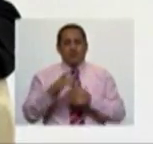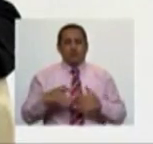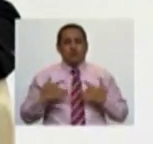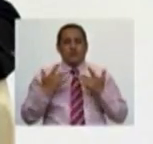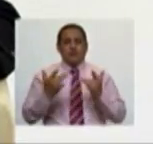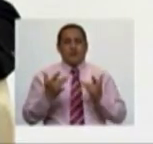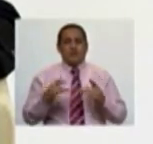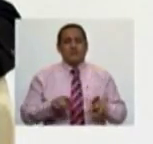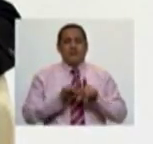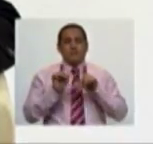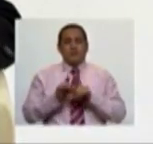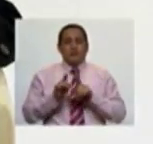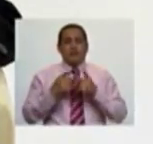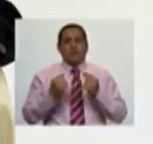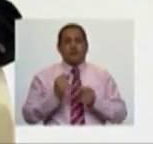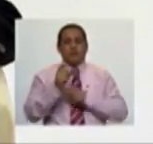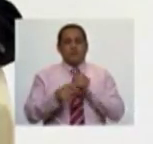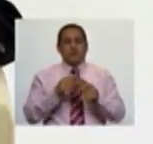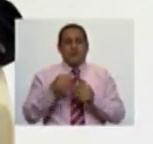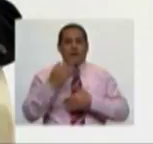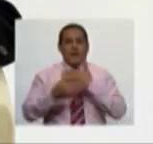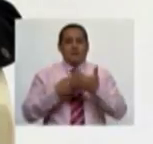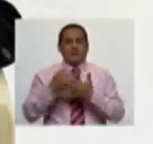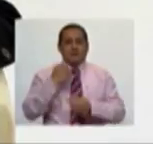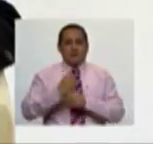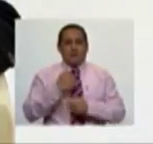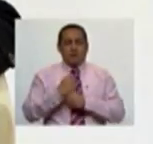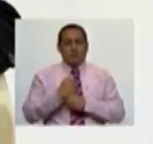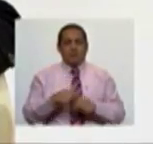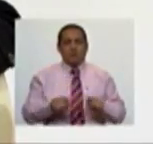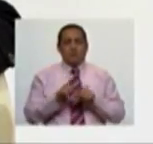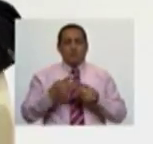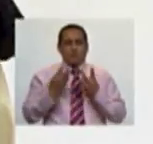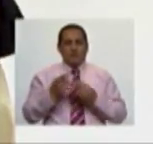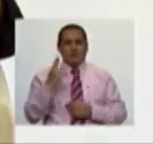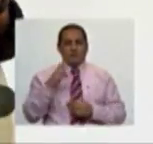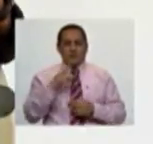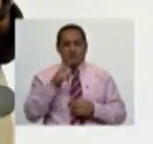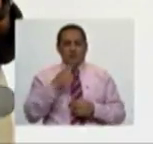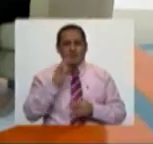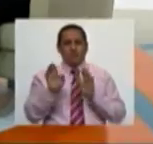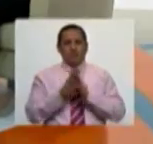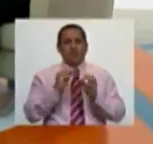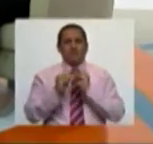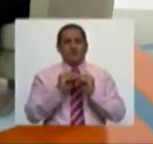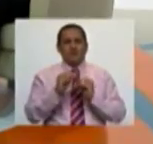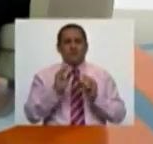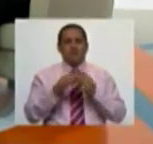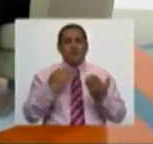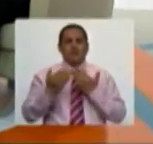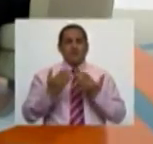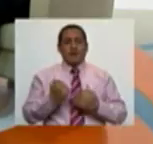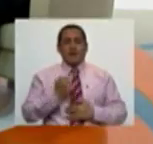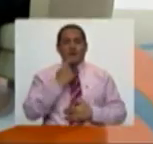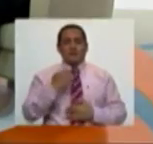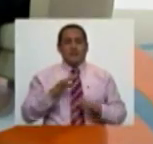ciudadanía solidaria y una ciudadanía en movimiento, en acción contra el delito, porque el delito es vulnerable también. ¿Cuál es la vulnerabilidad del